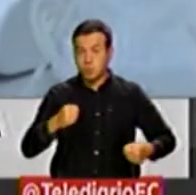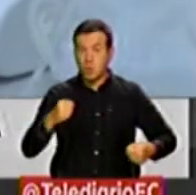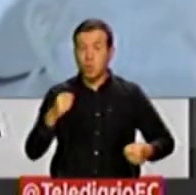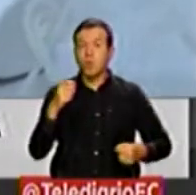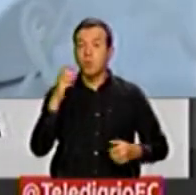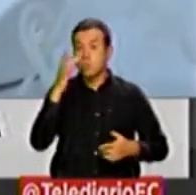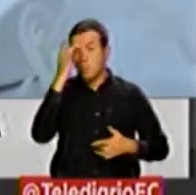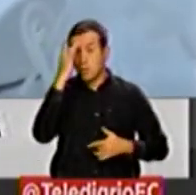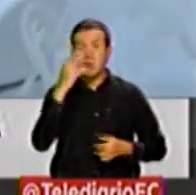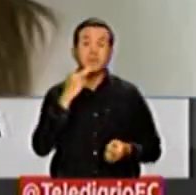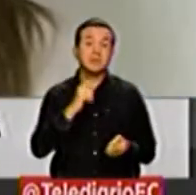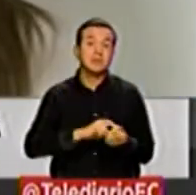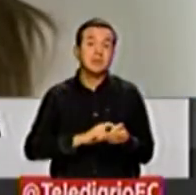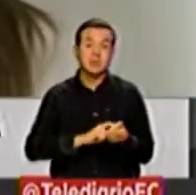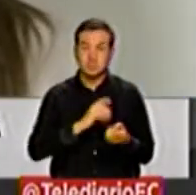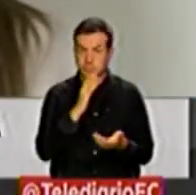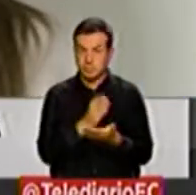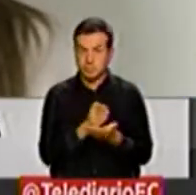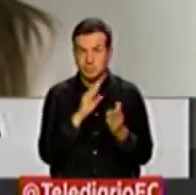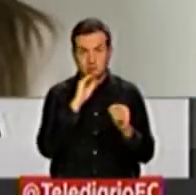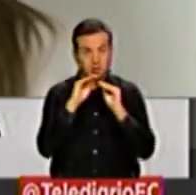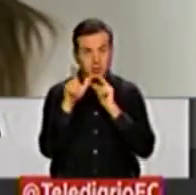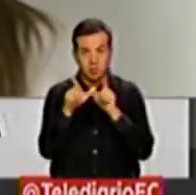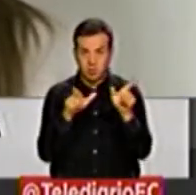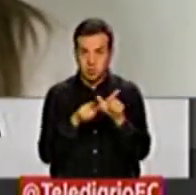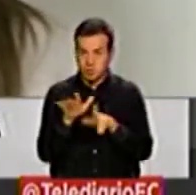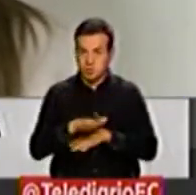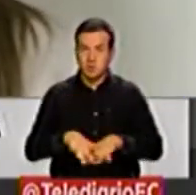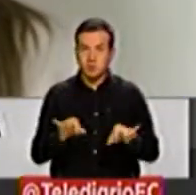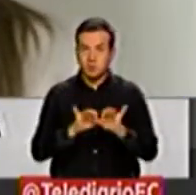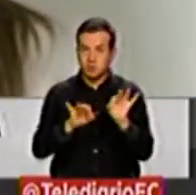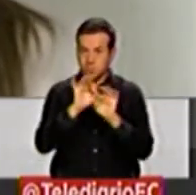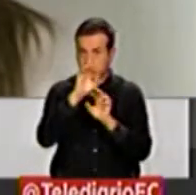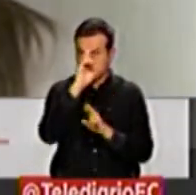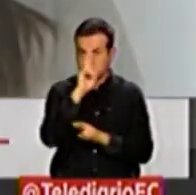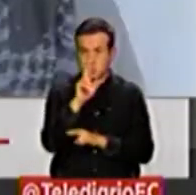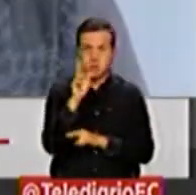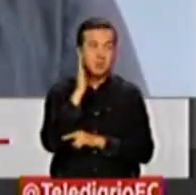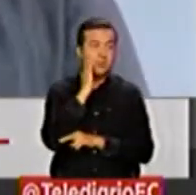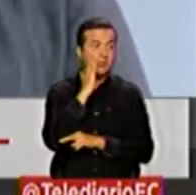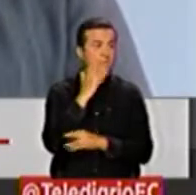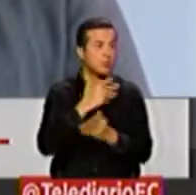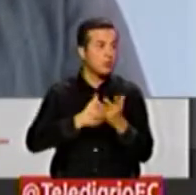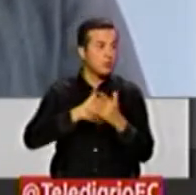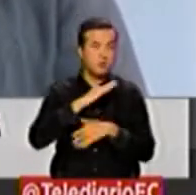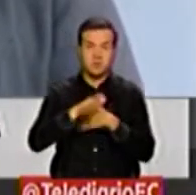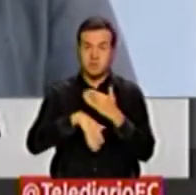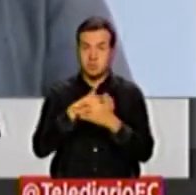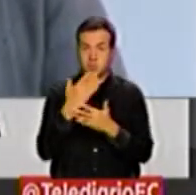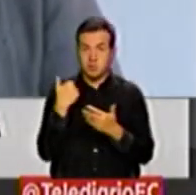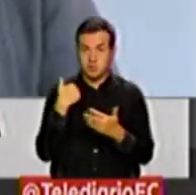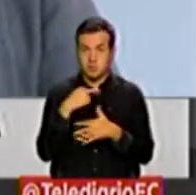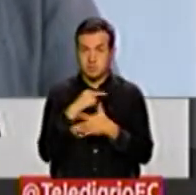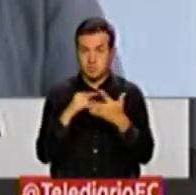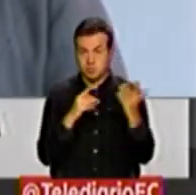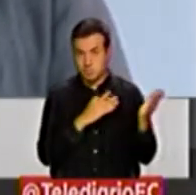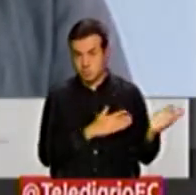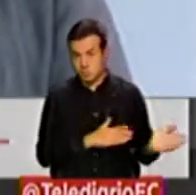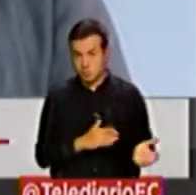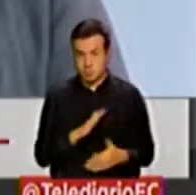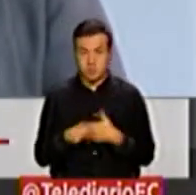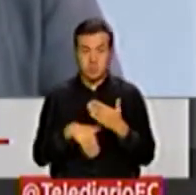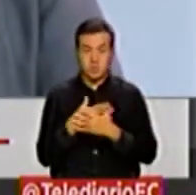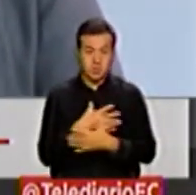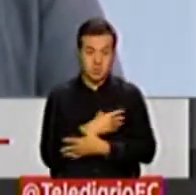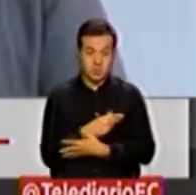o diabetes tipo 2. Que insisto, son espacios necesarios para respetar la dignidad de las madres. Tienen todo lo necesario para realizar la extracción